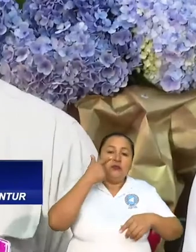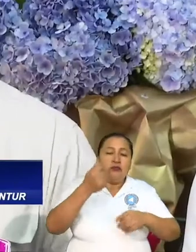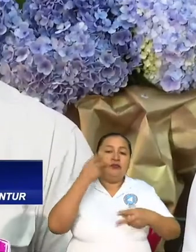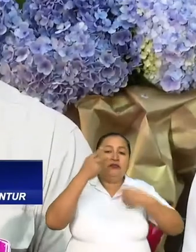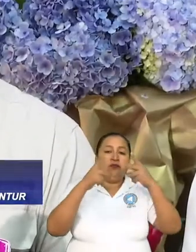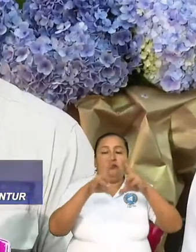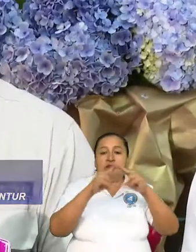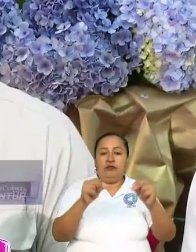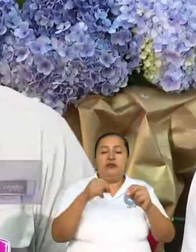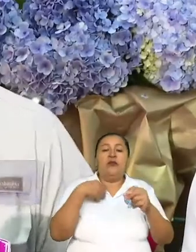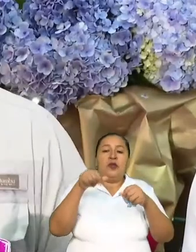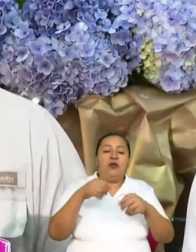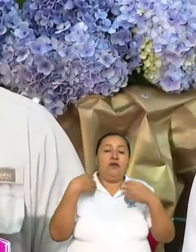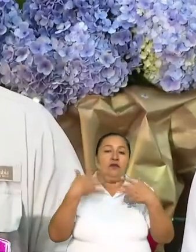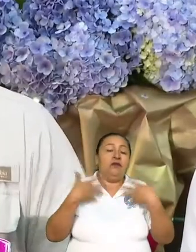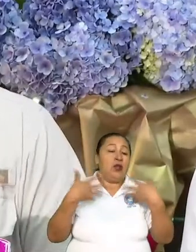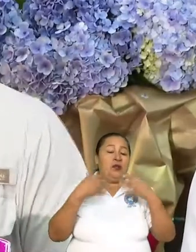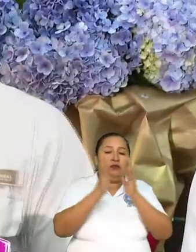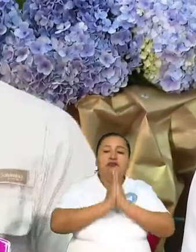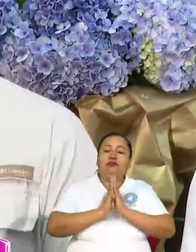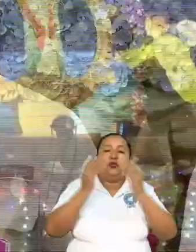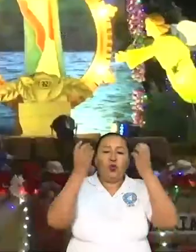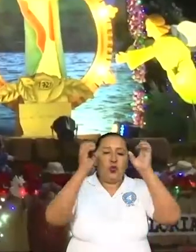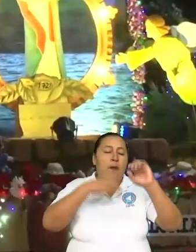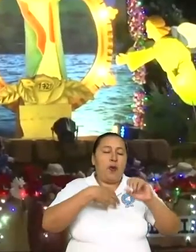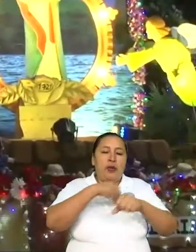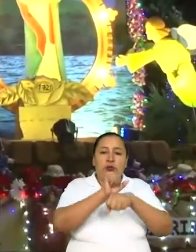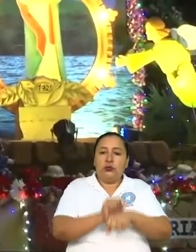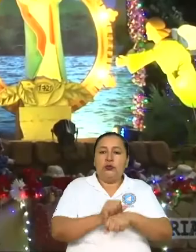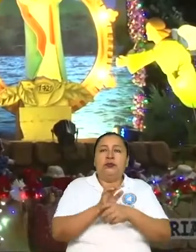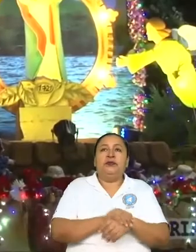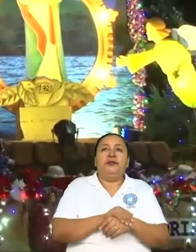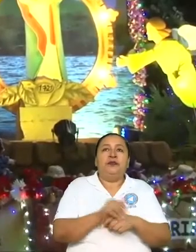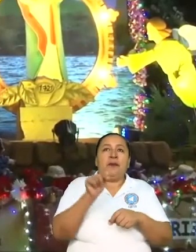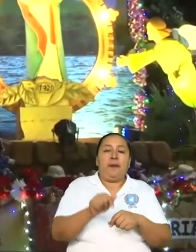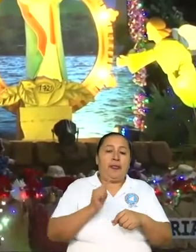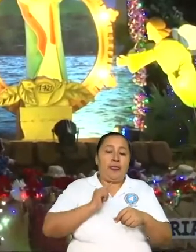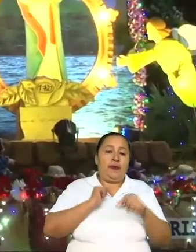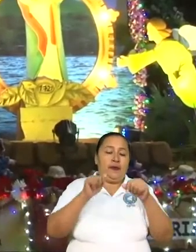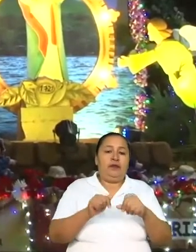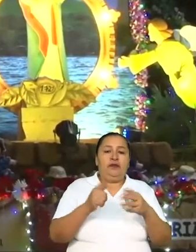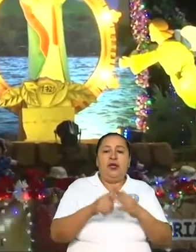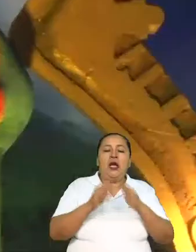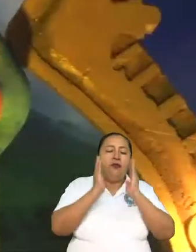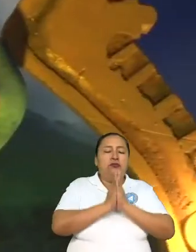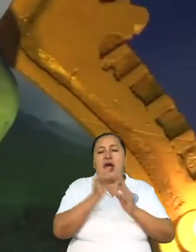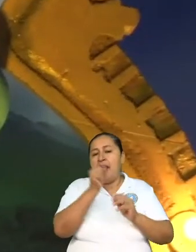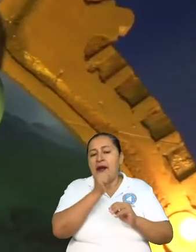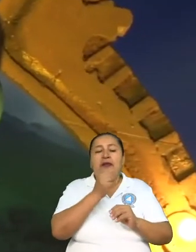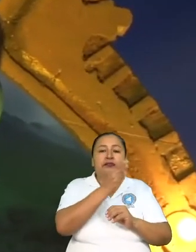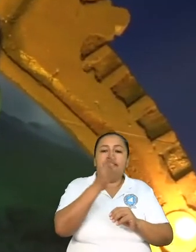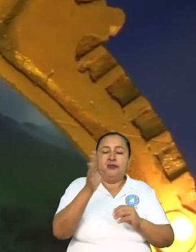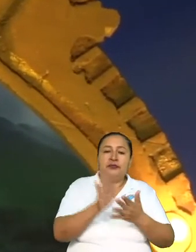que disfrutemos de estas tradiciones, de esta cultura, esto que tenemos, lo que es la gritería,